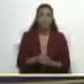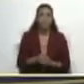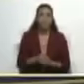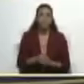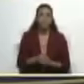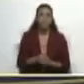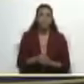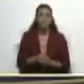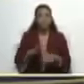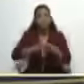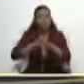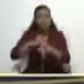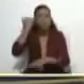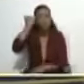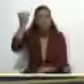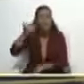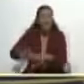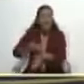Por eso